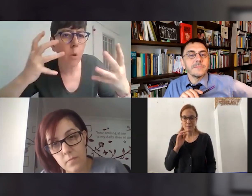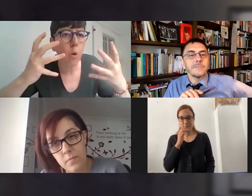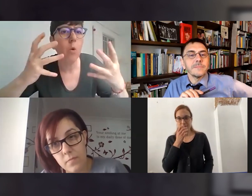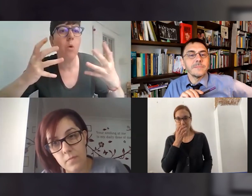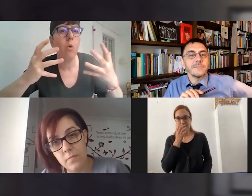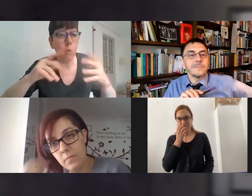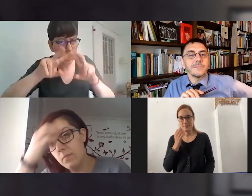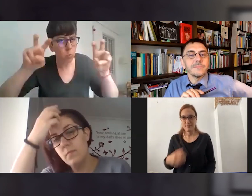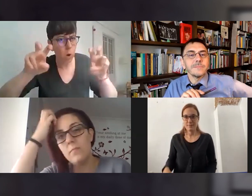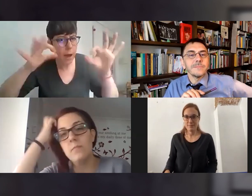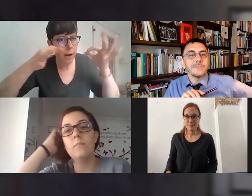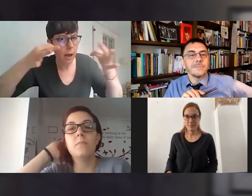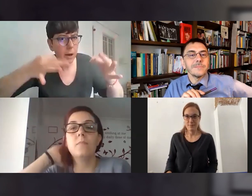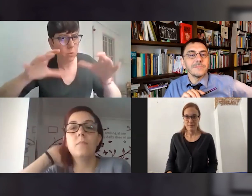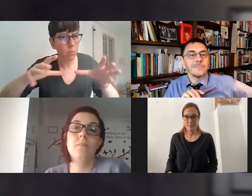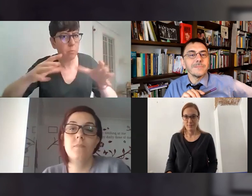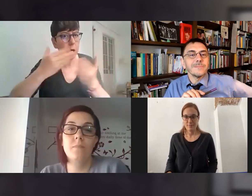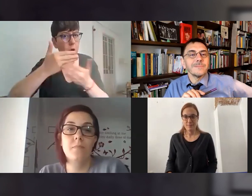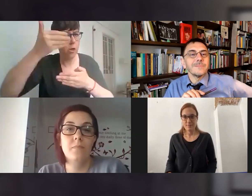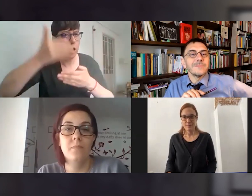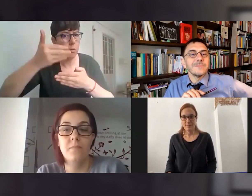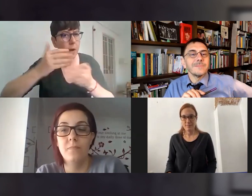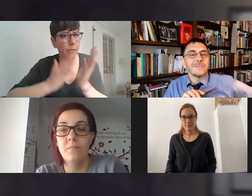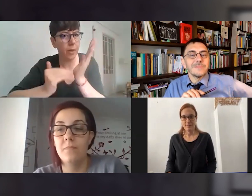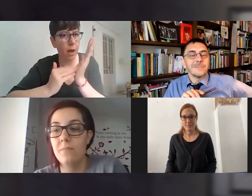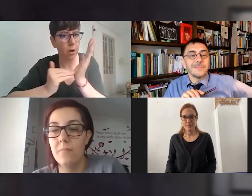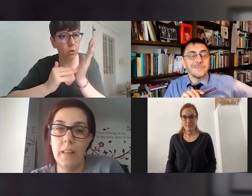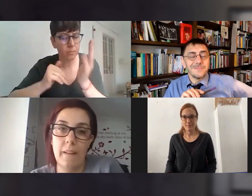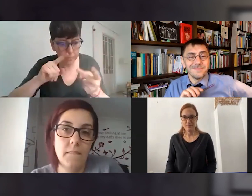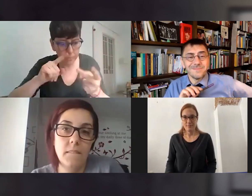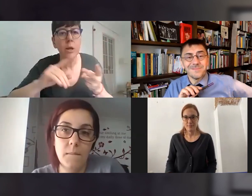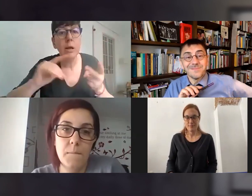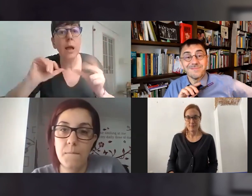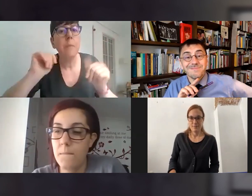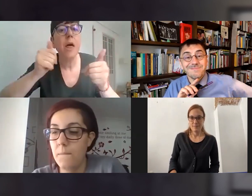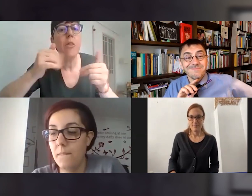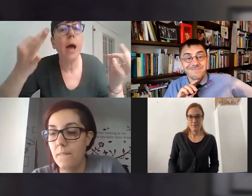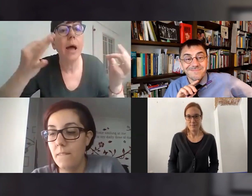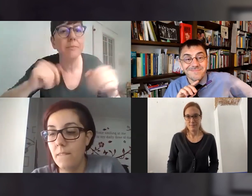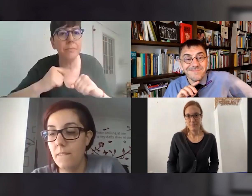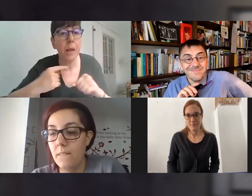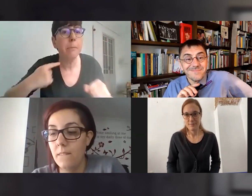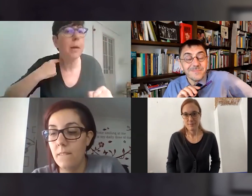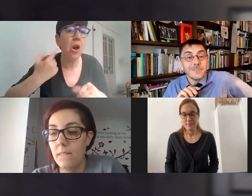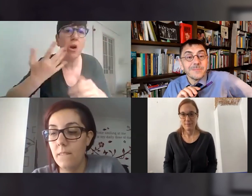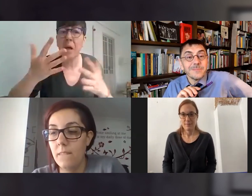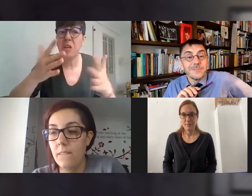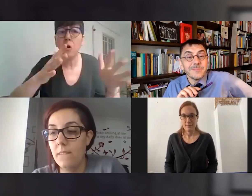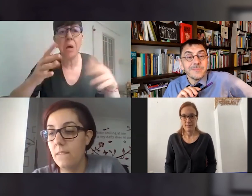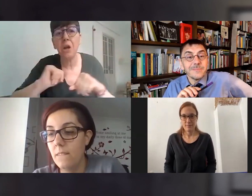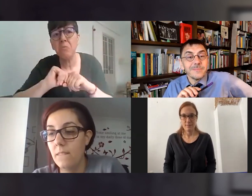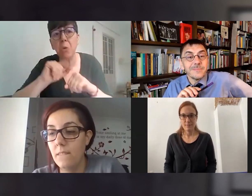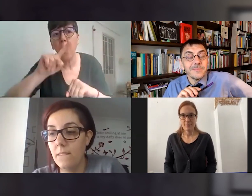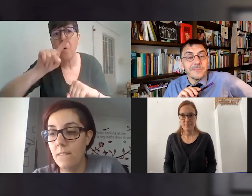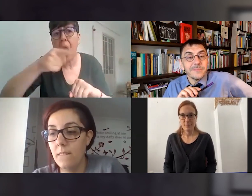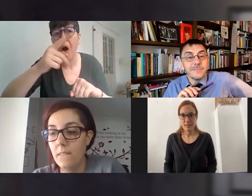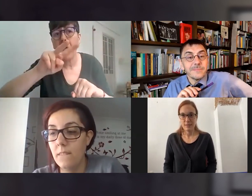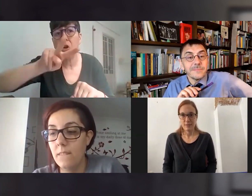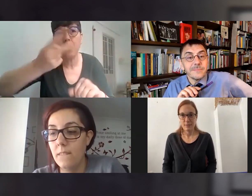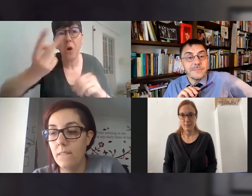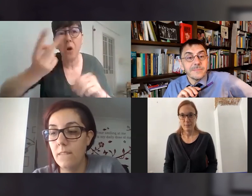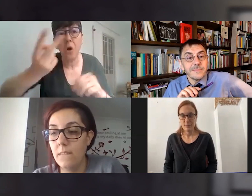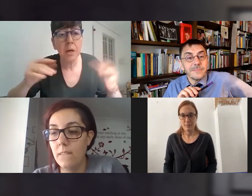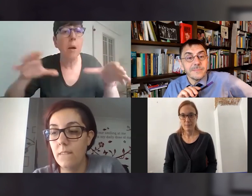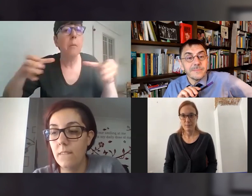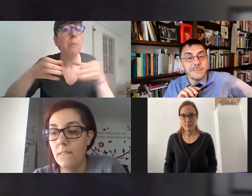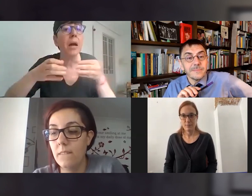me río, como persona sorda, ¿yo cómo puedo pedir que quiero que se me insonorice mi despacho? Absurdo, ¿vale? Estaréis conmigo.